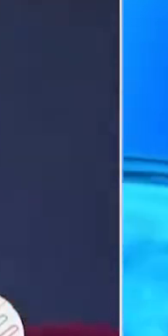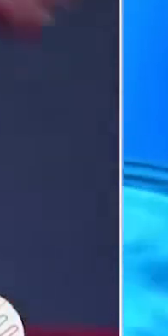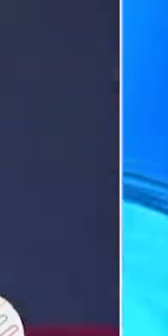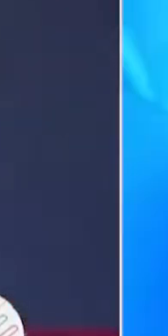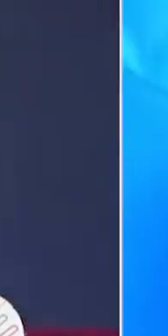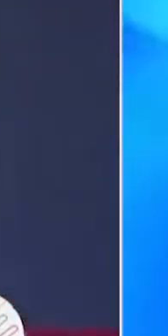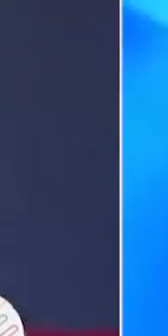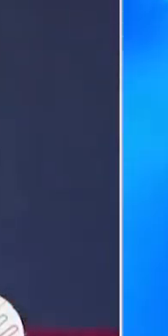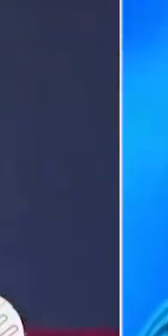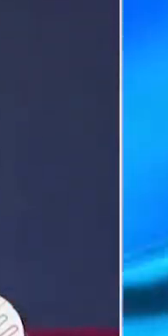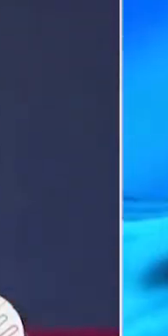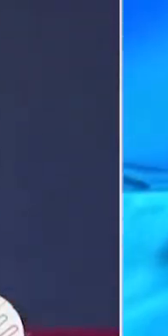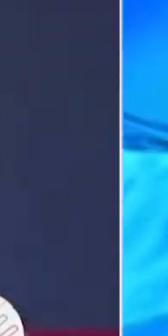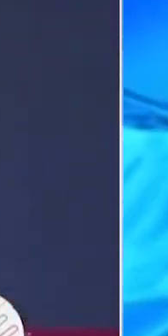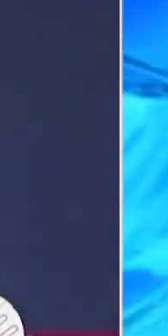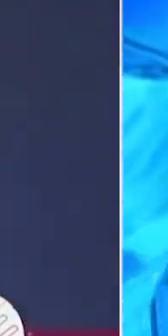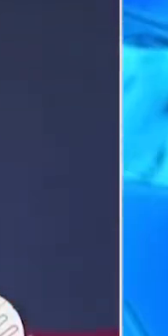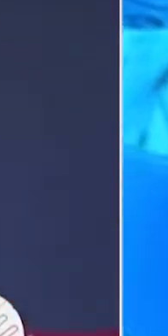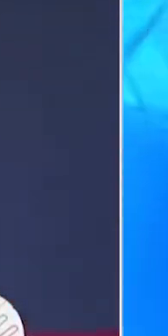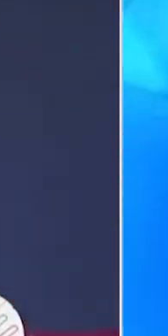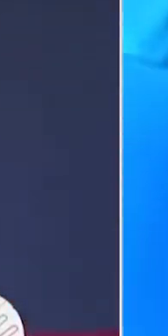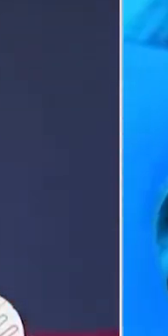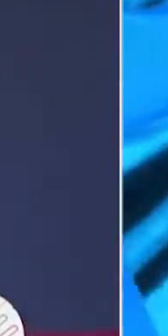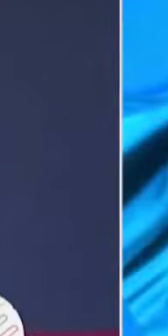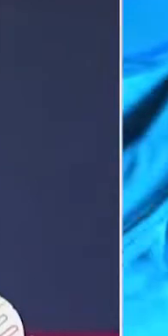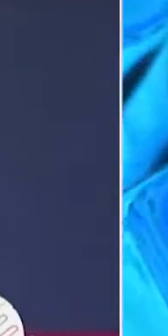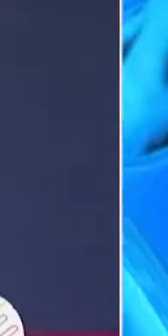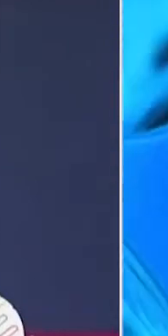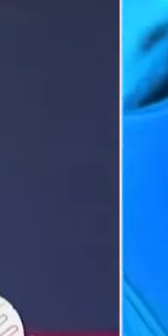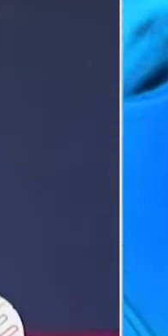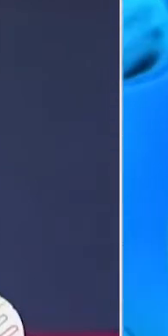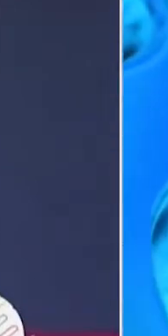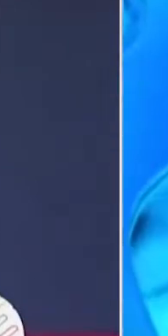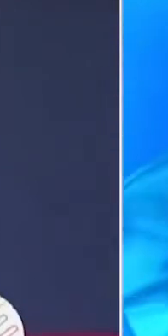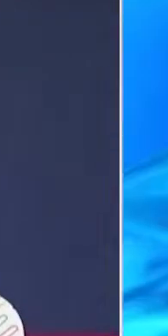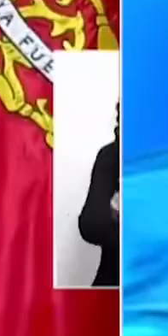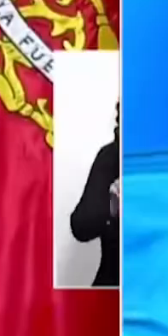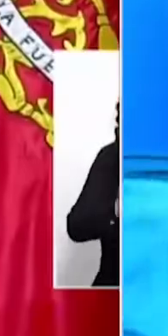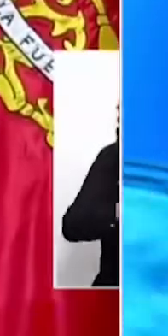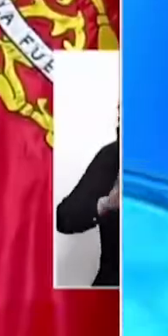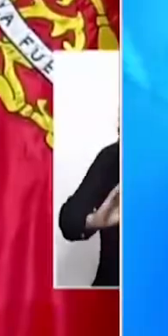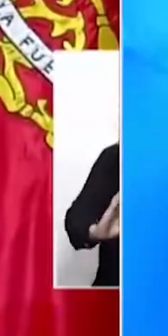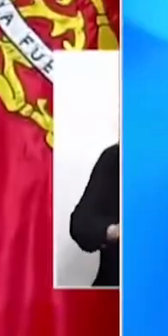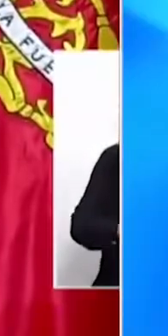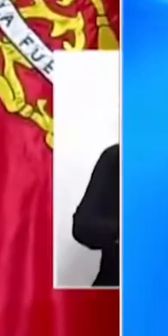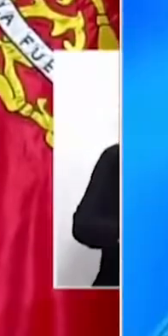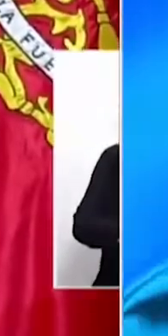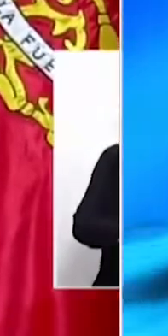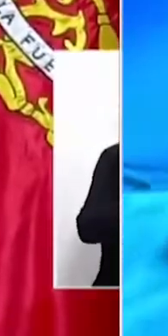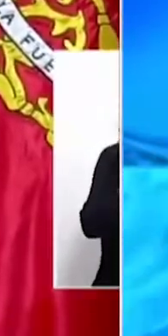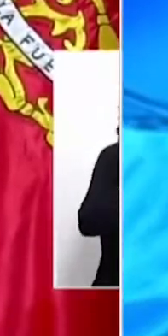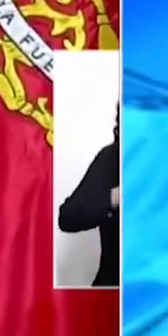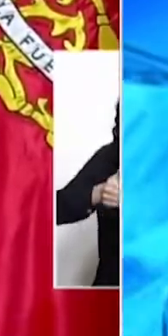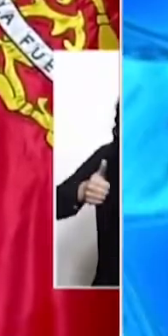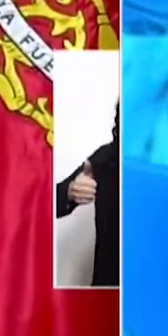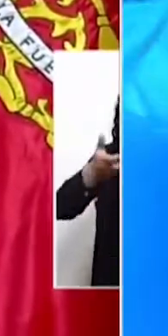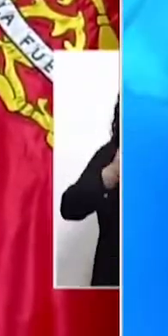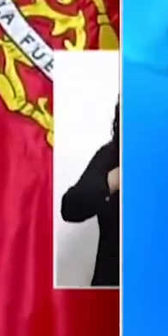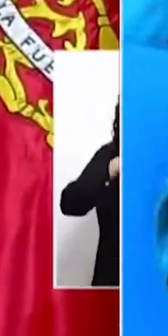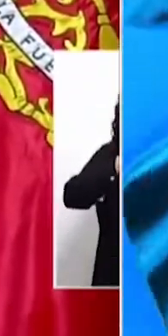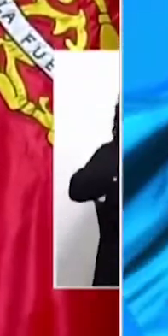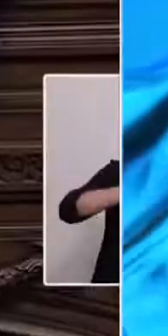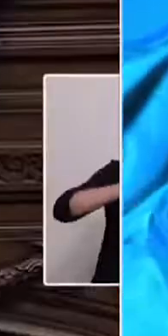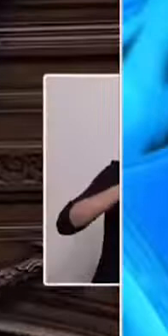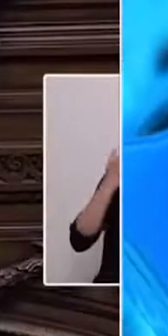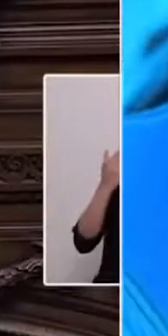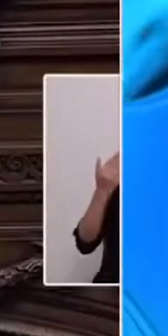¿no? Sí, bueno, yo creo que acá hay sectores que tienen una resistencia enorme a los cambios, y esa resistencia se explica